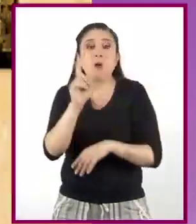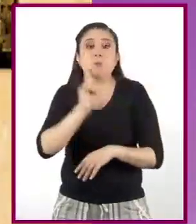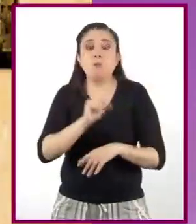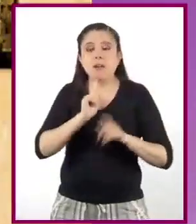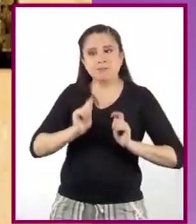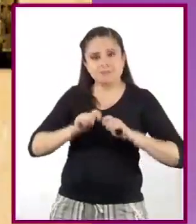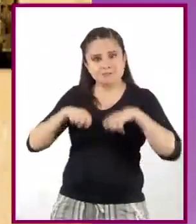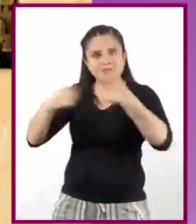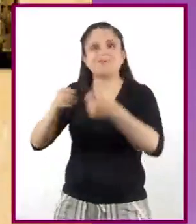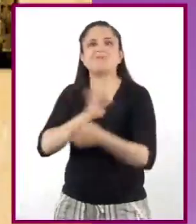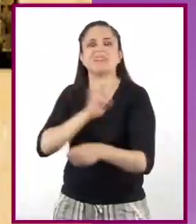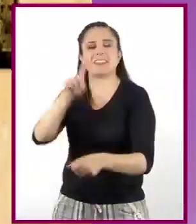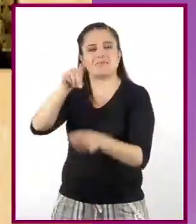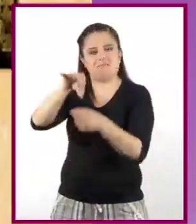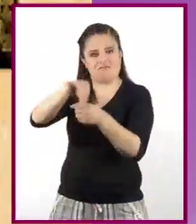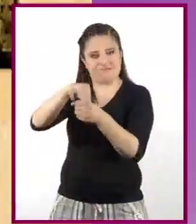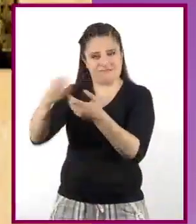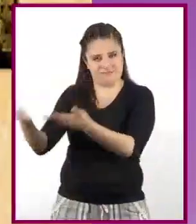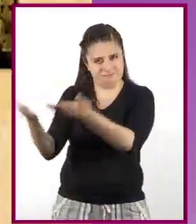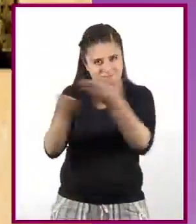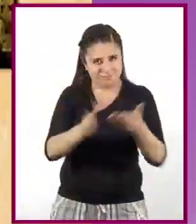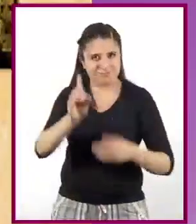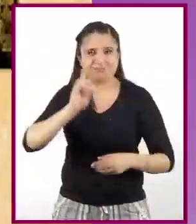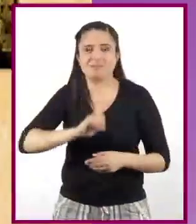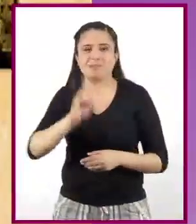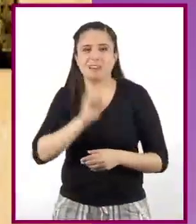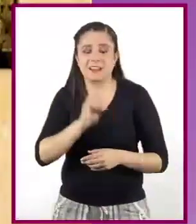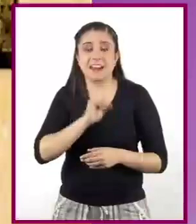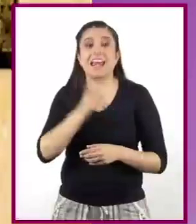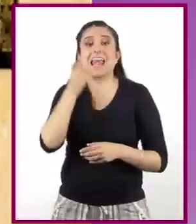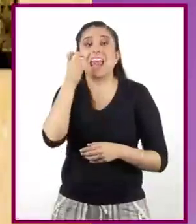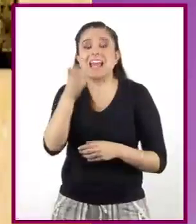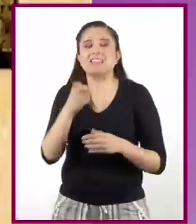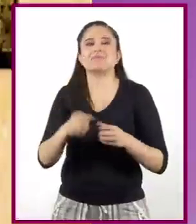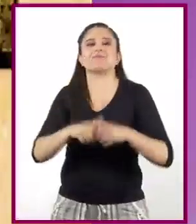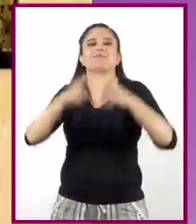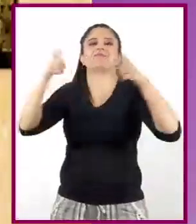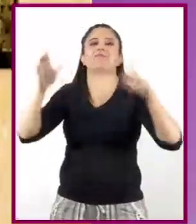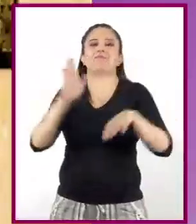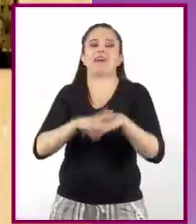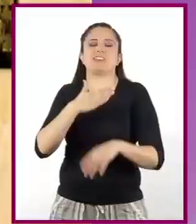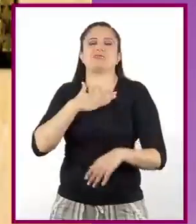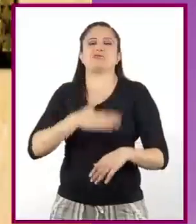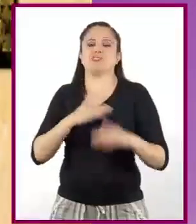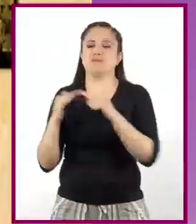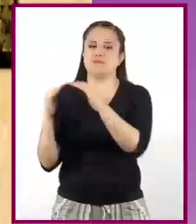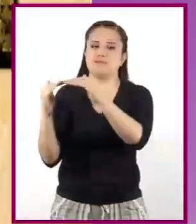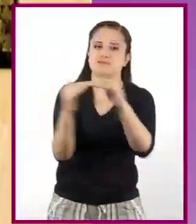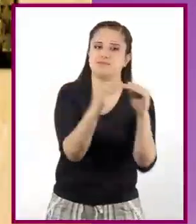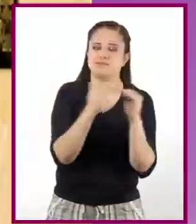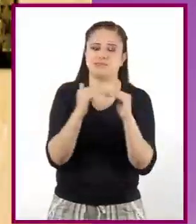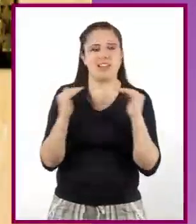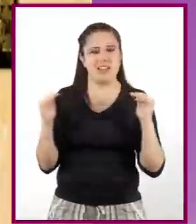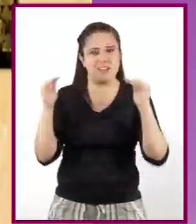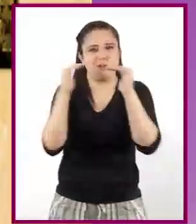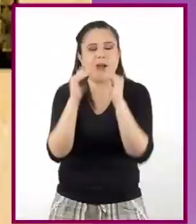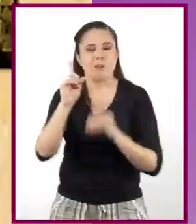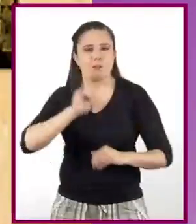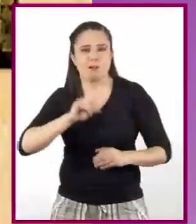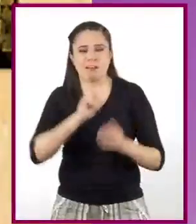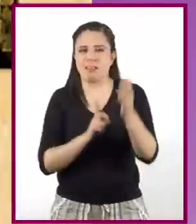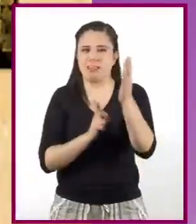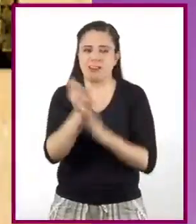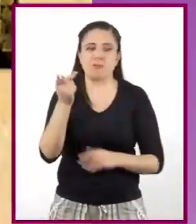el derecho a votar y ser votadas. Con ello, la democracia se amplió y se fortalecieron no solo los derechos políticos de las